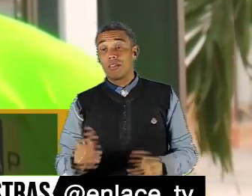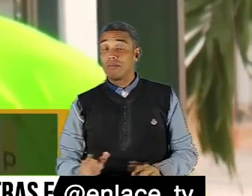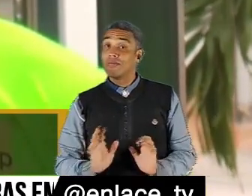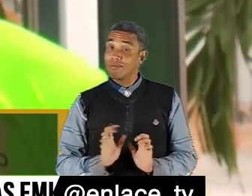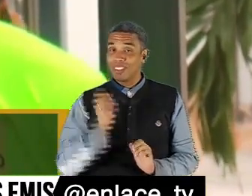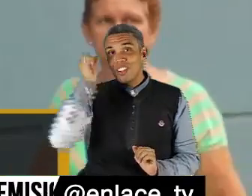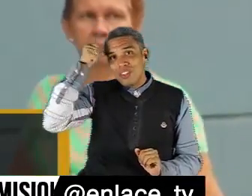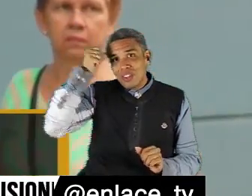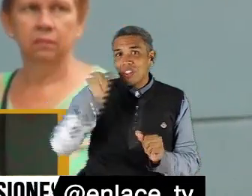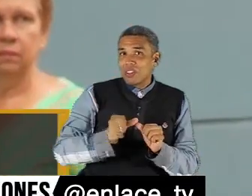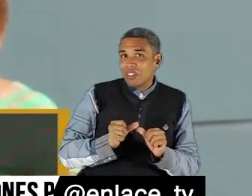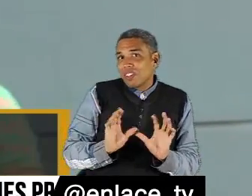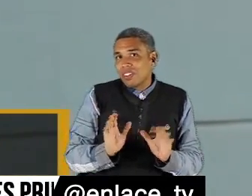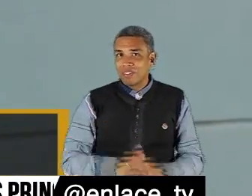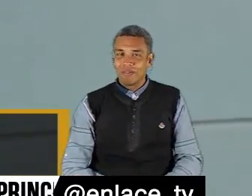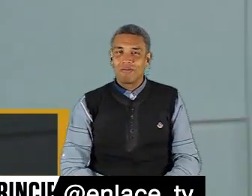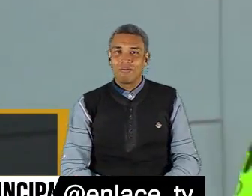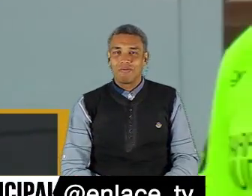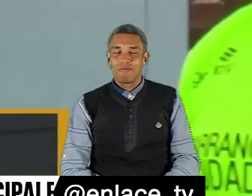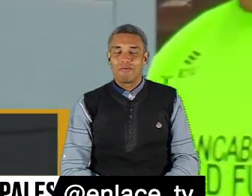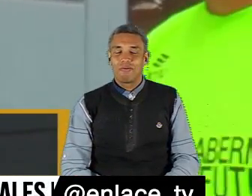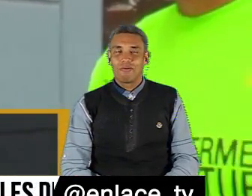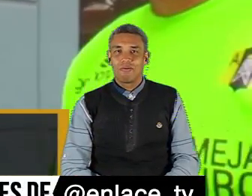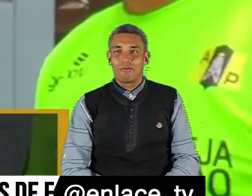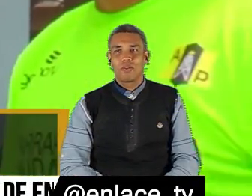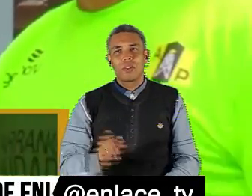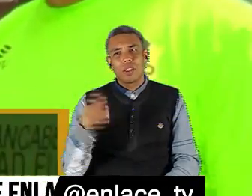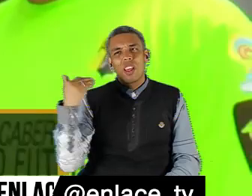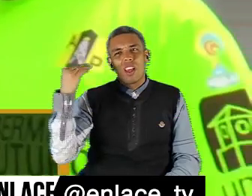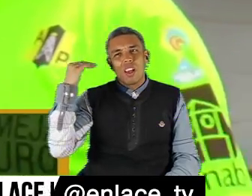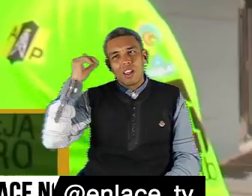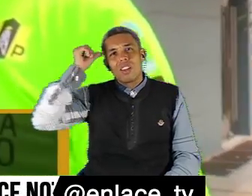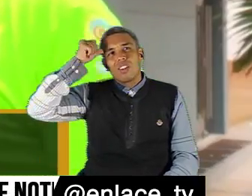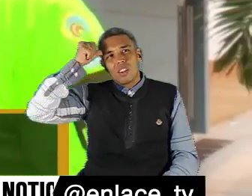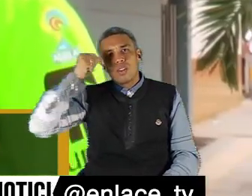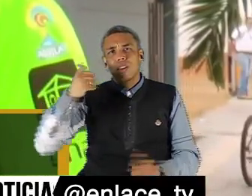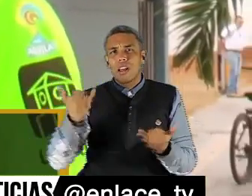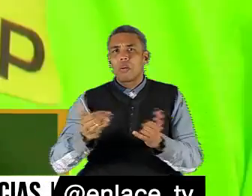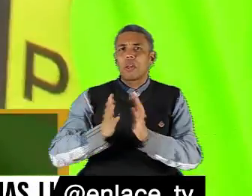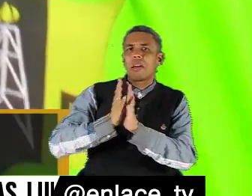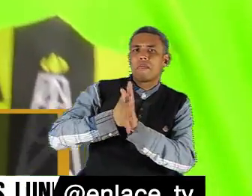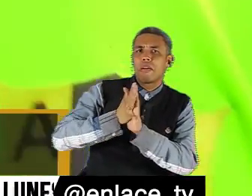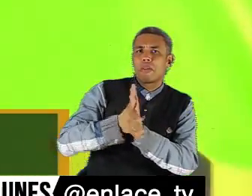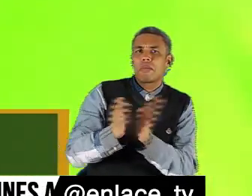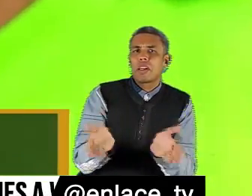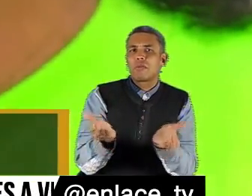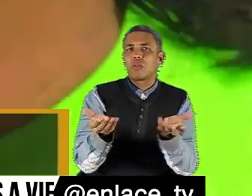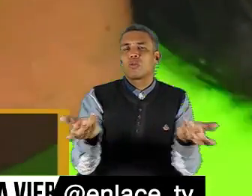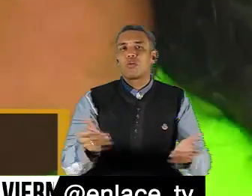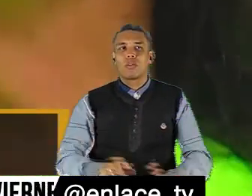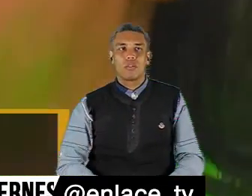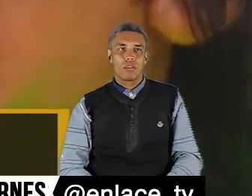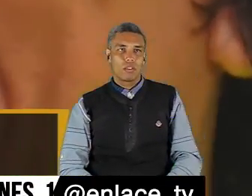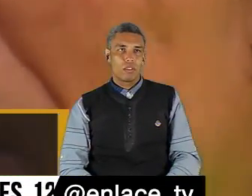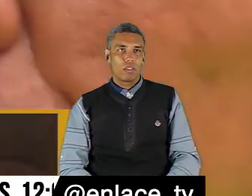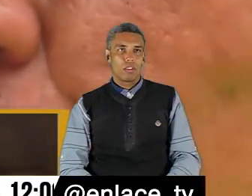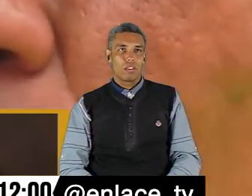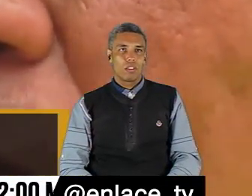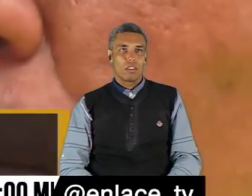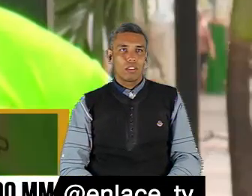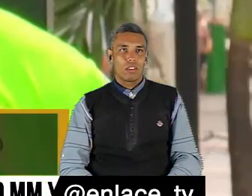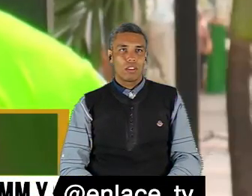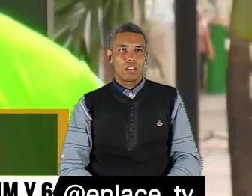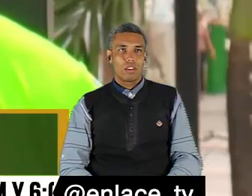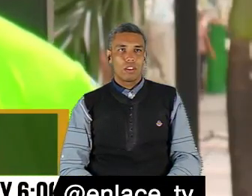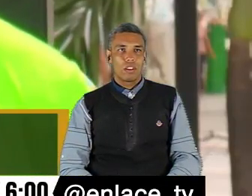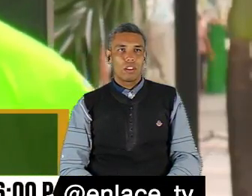jugadores de tejo, me sale todo el batallón. El deportista en sus años otoñales deja su mensaje a las nuevas generaciones de futbolistas de Barranca Bermeja.